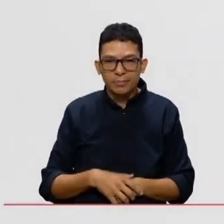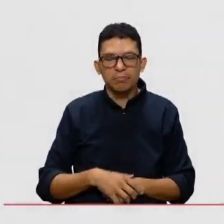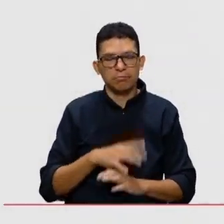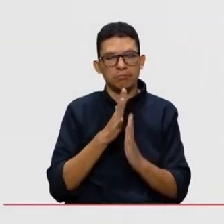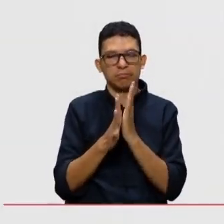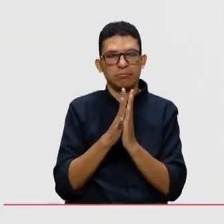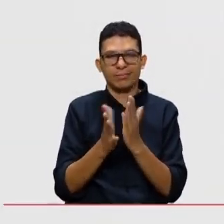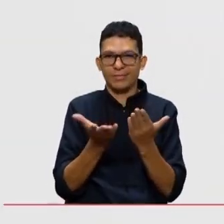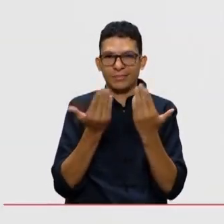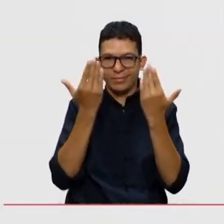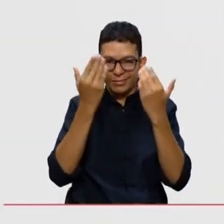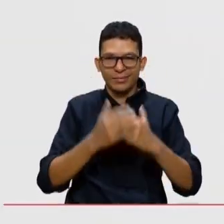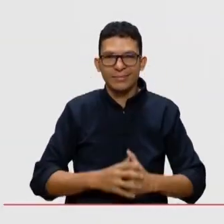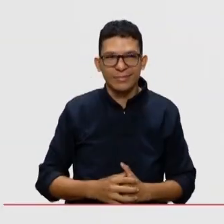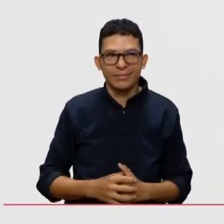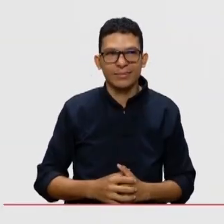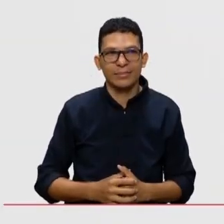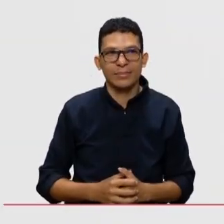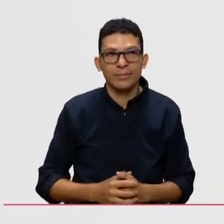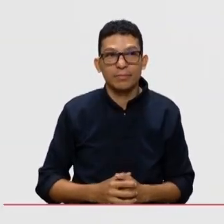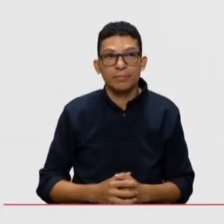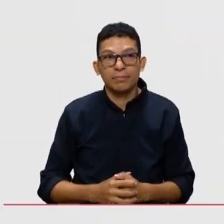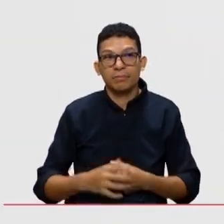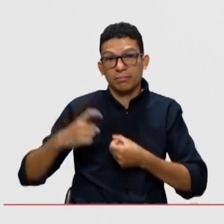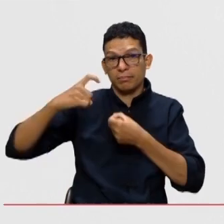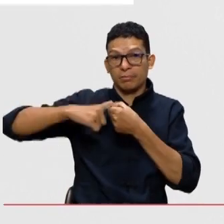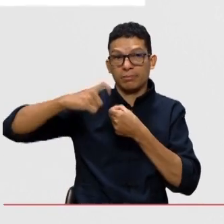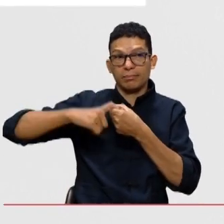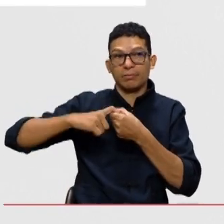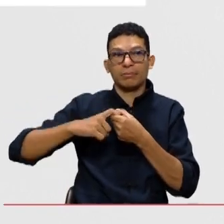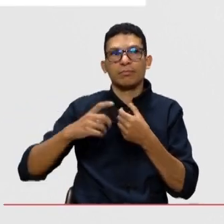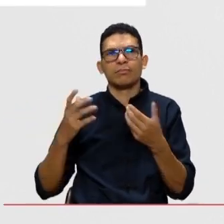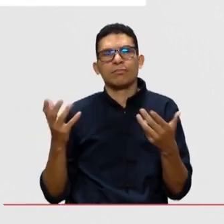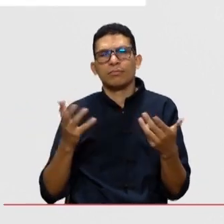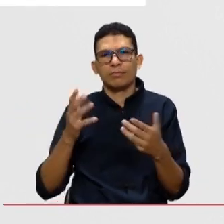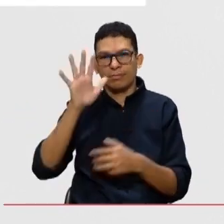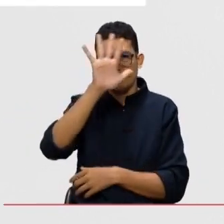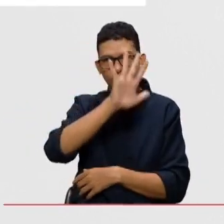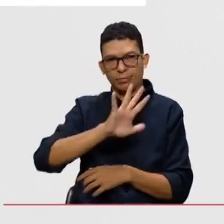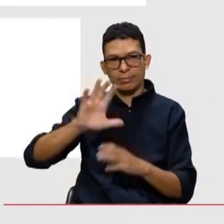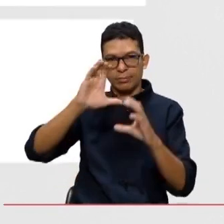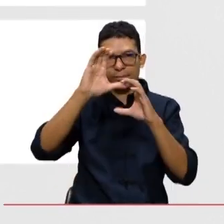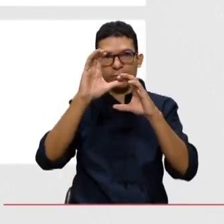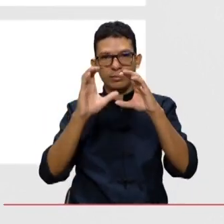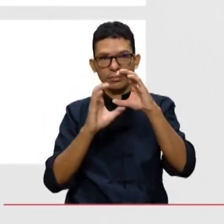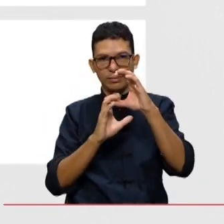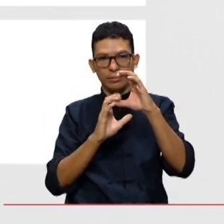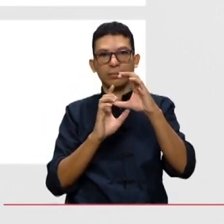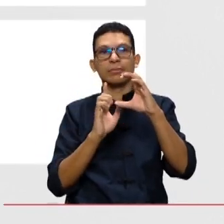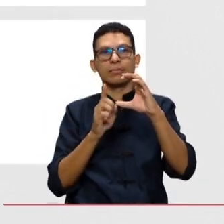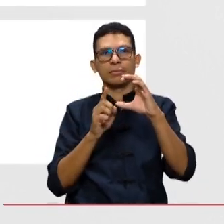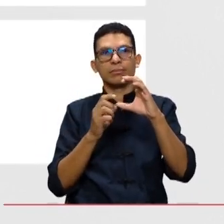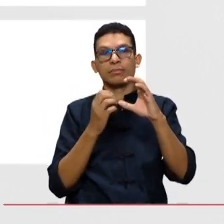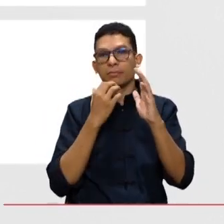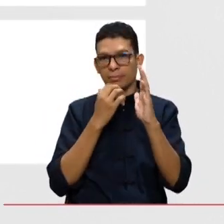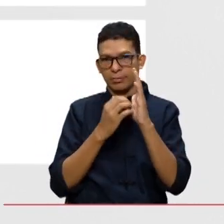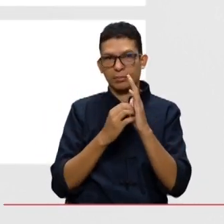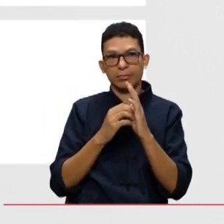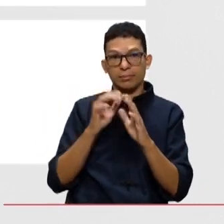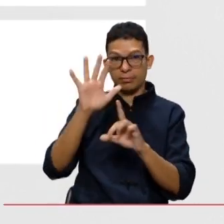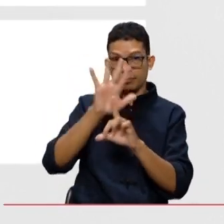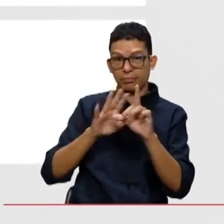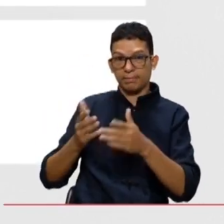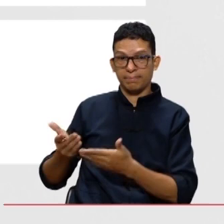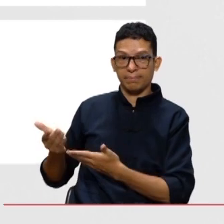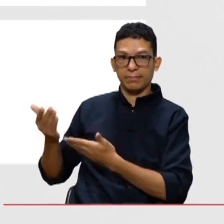ser muy importante. Hay algunas vacantes disponibles en todo el departamento del Cauca. Estas son, como lo ven en pantalla,